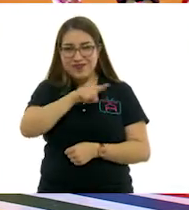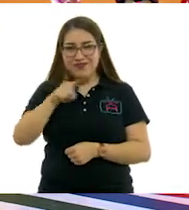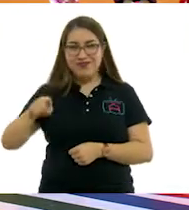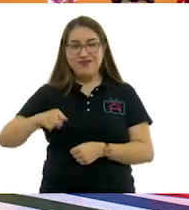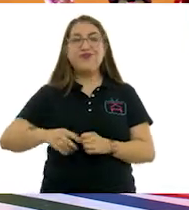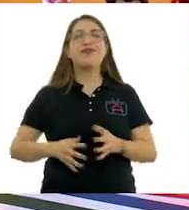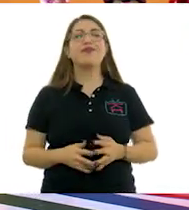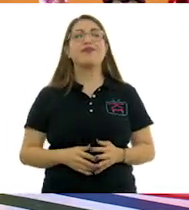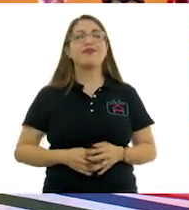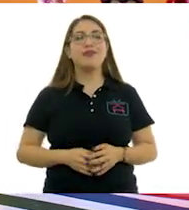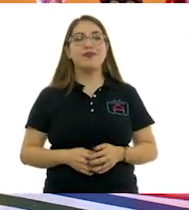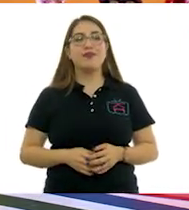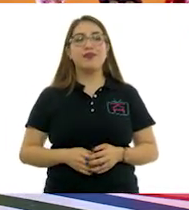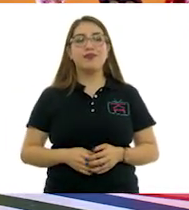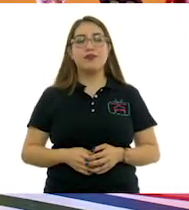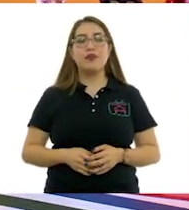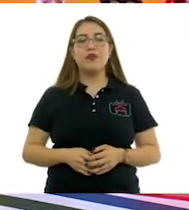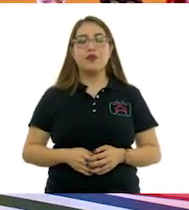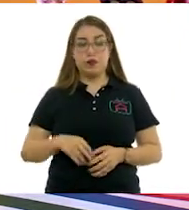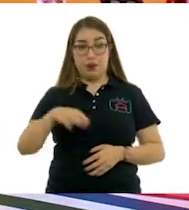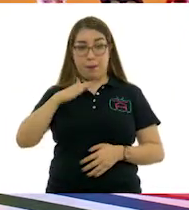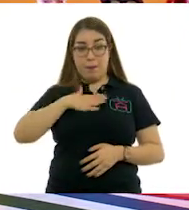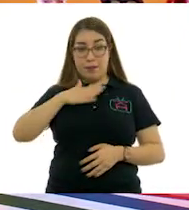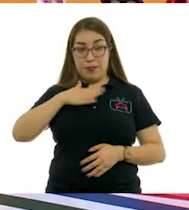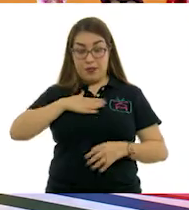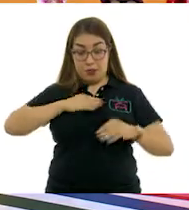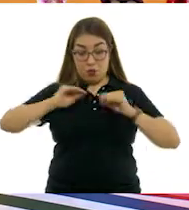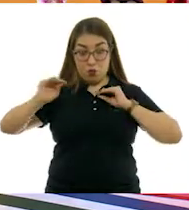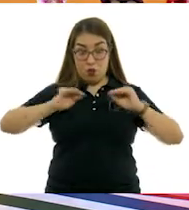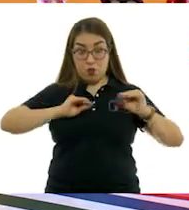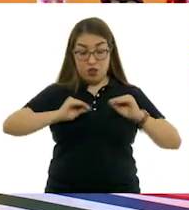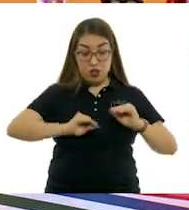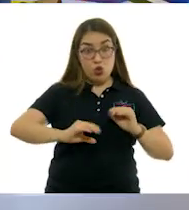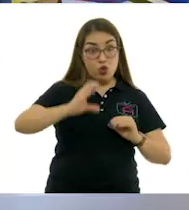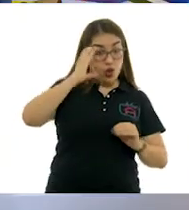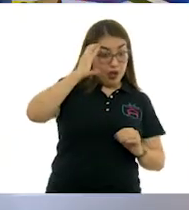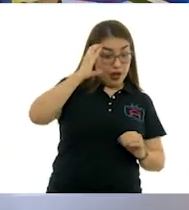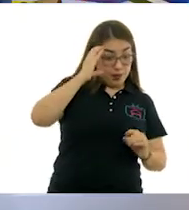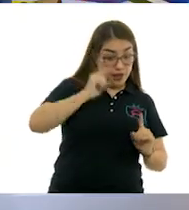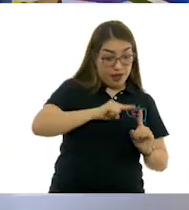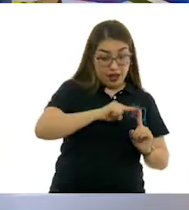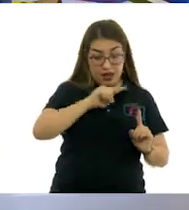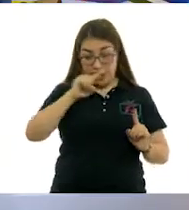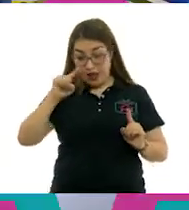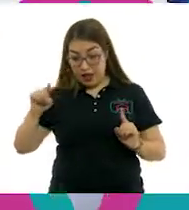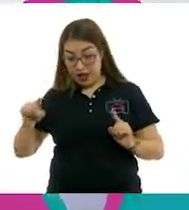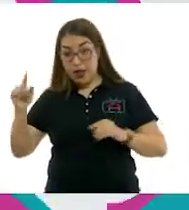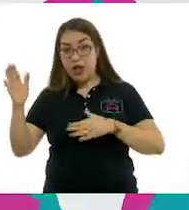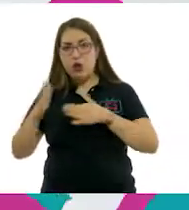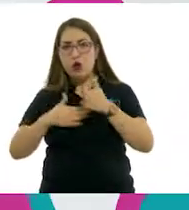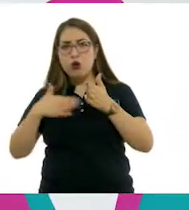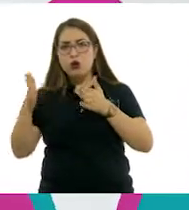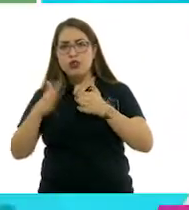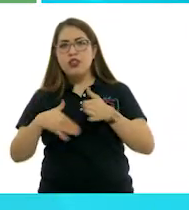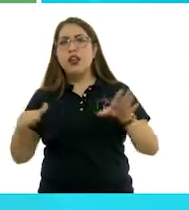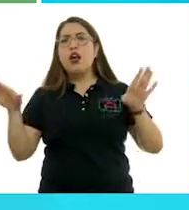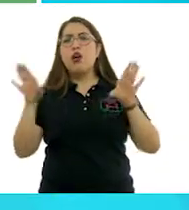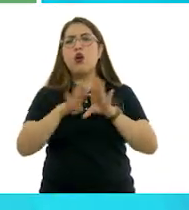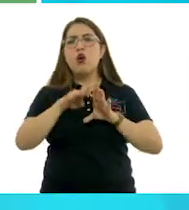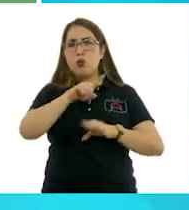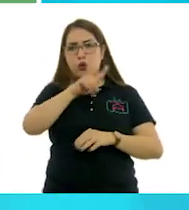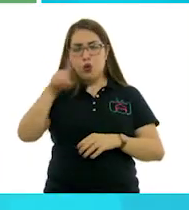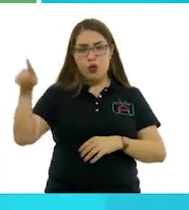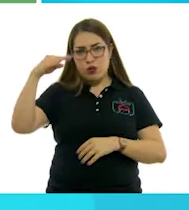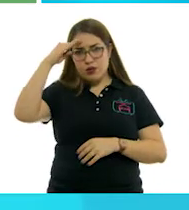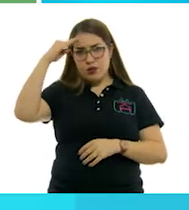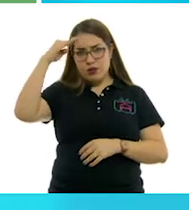imaginarnos cómo sería mi desplazamiento de mi cama hacia la cocina, por ejemplo. ¿No? A ver, piensen bien cómo